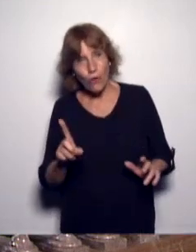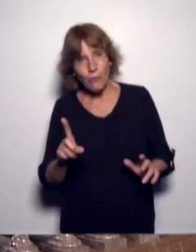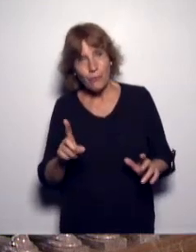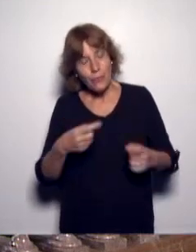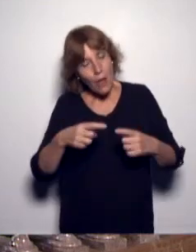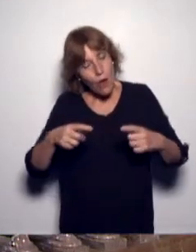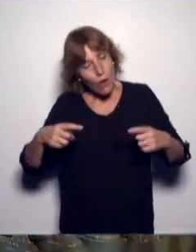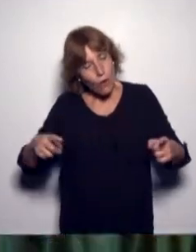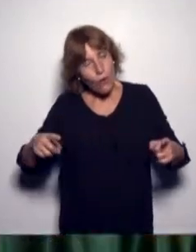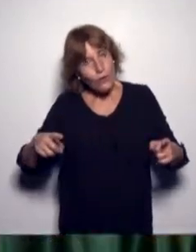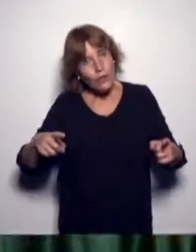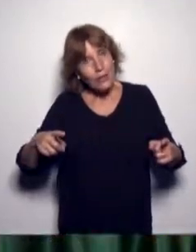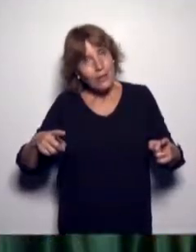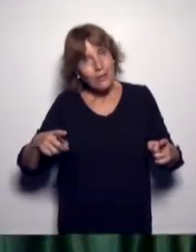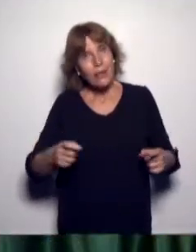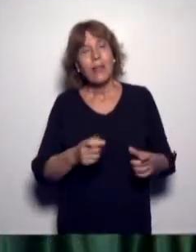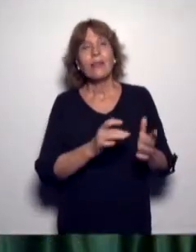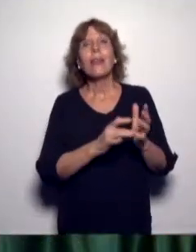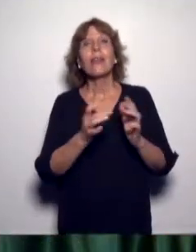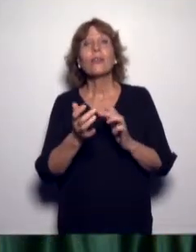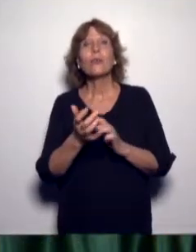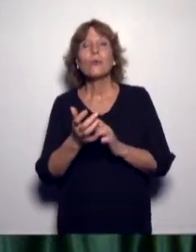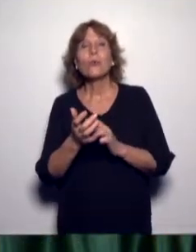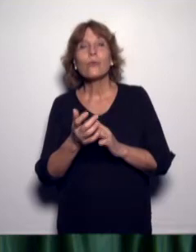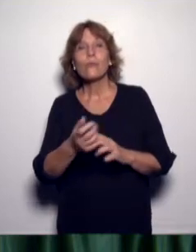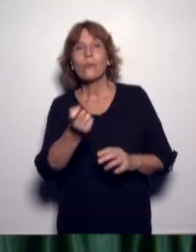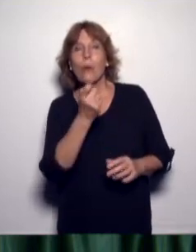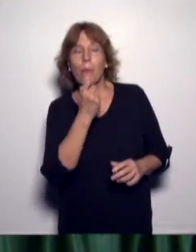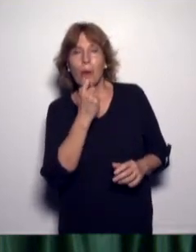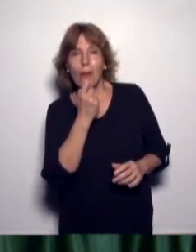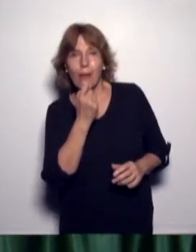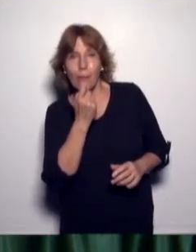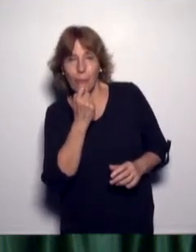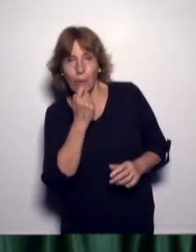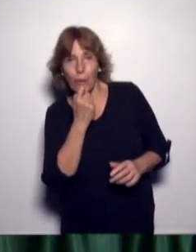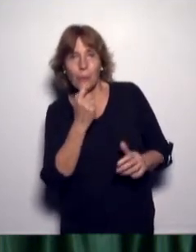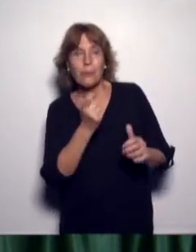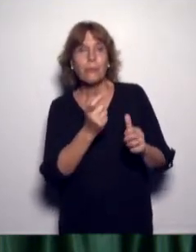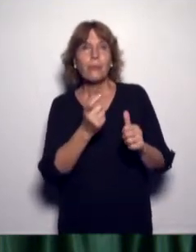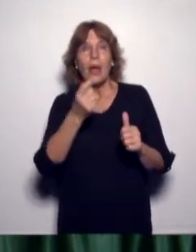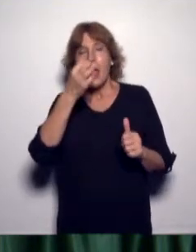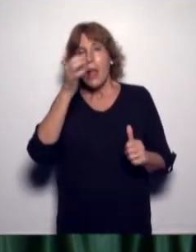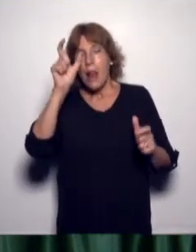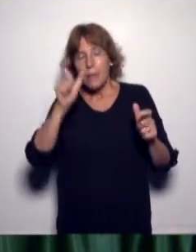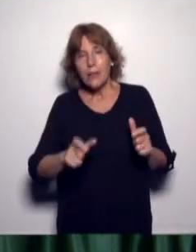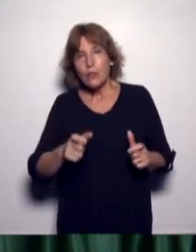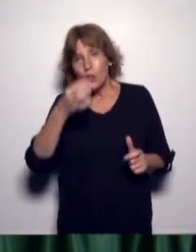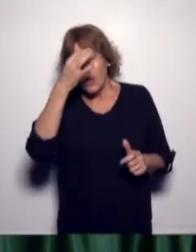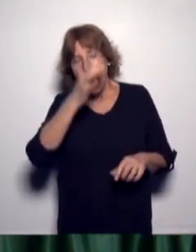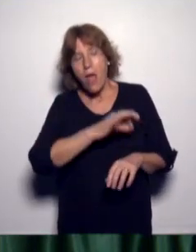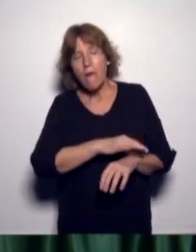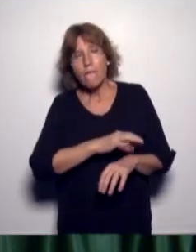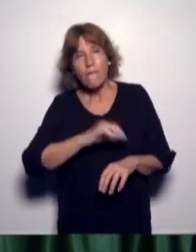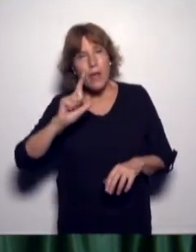gestos del leproso y en los gestos de Jesús, ¿no?